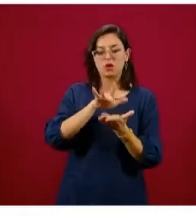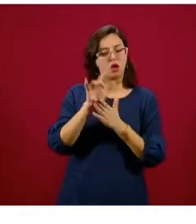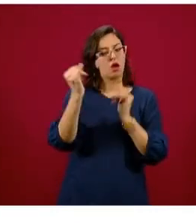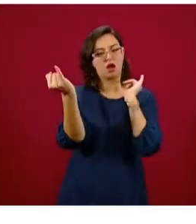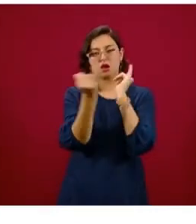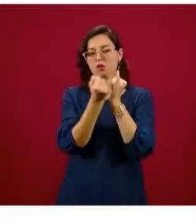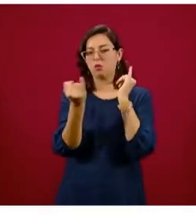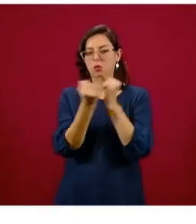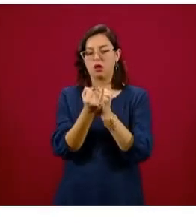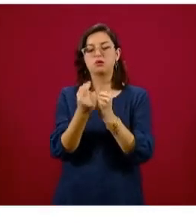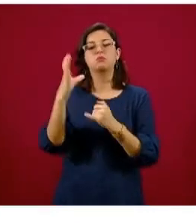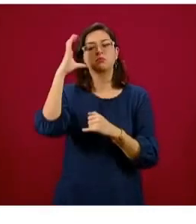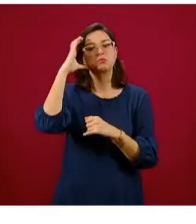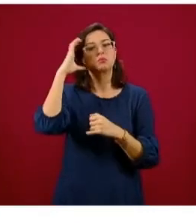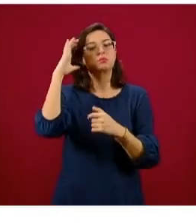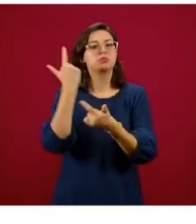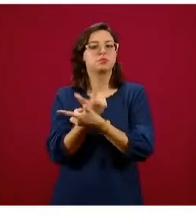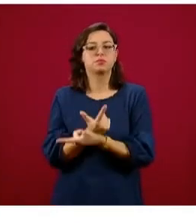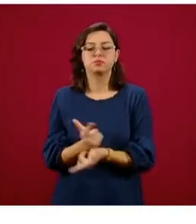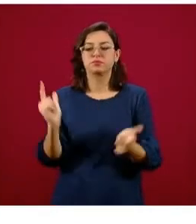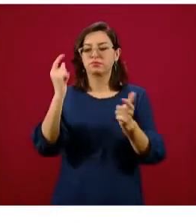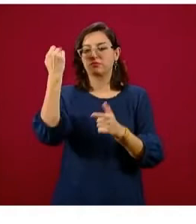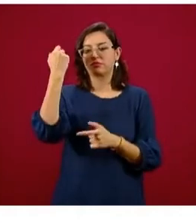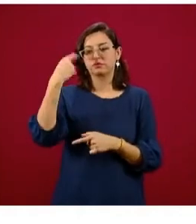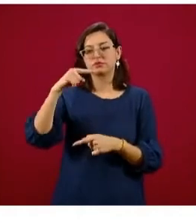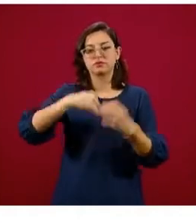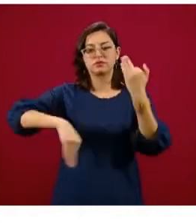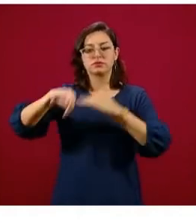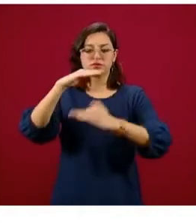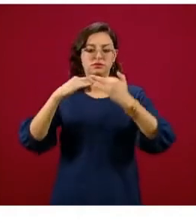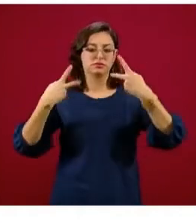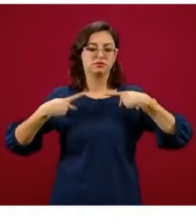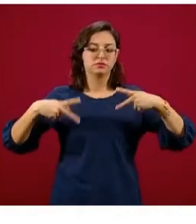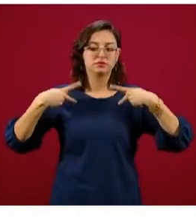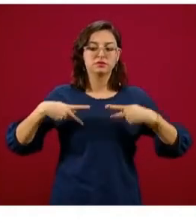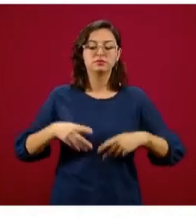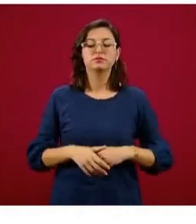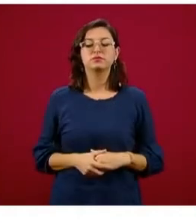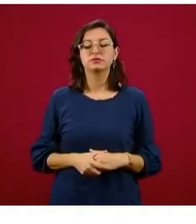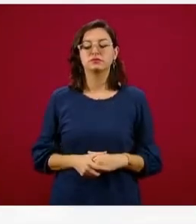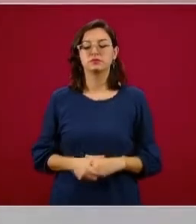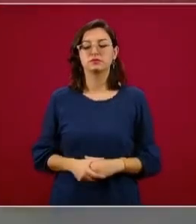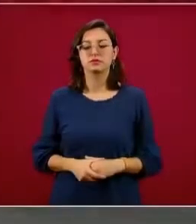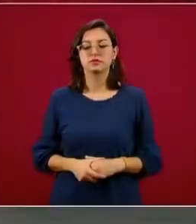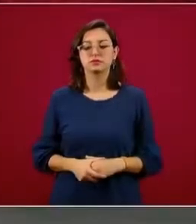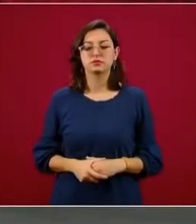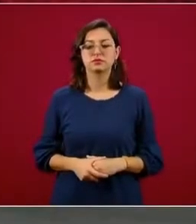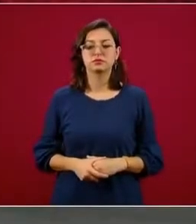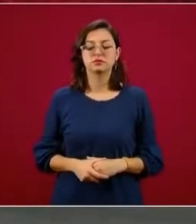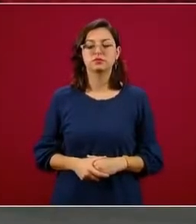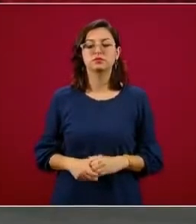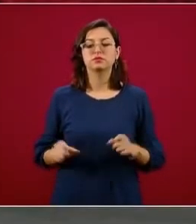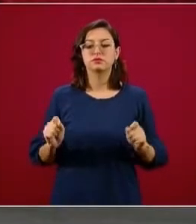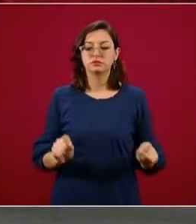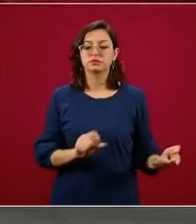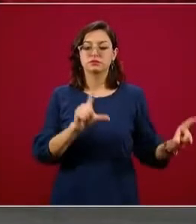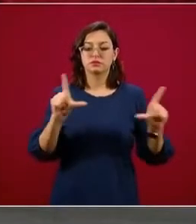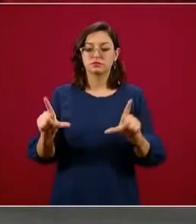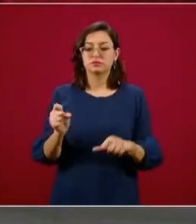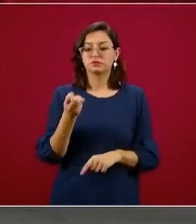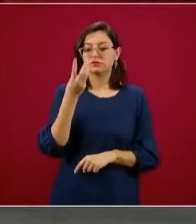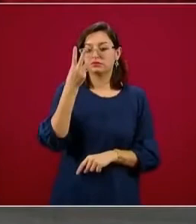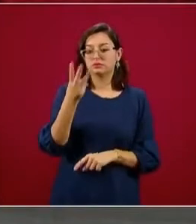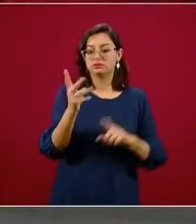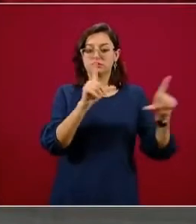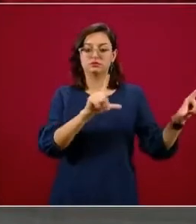siempre tener una de estas camas disponibles para las personas que así lo requieran. En el siguiente bloque de diapositivas, son 3